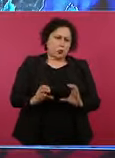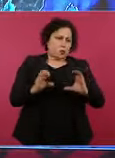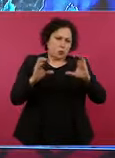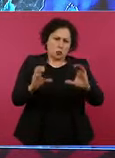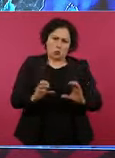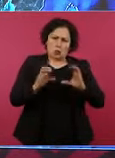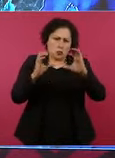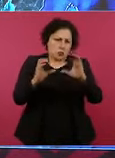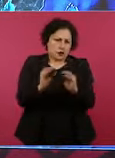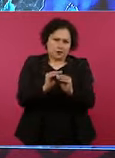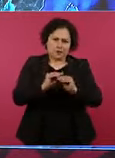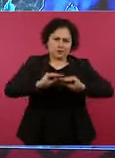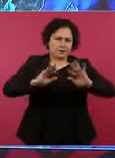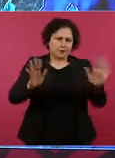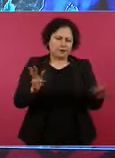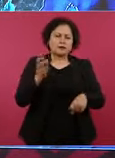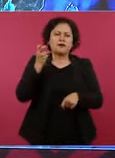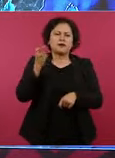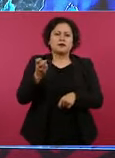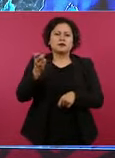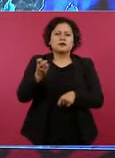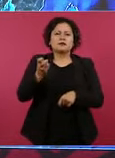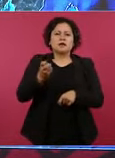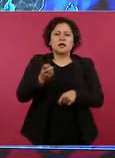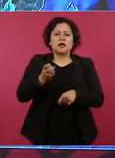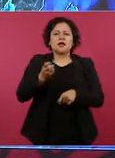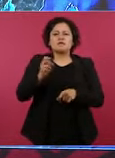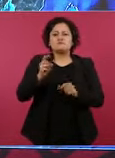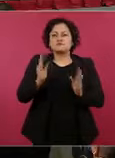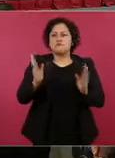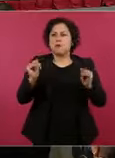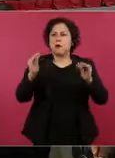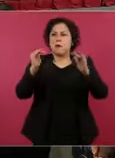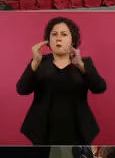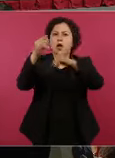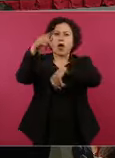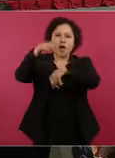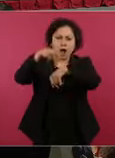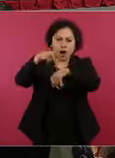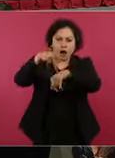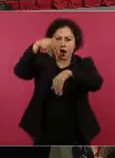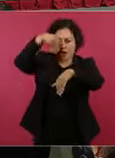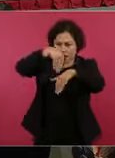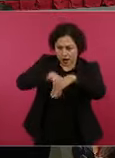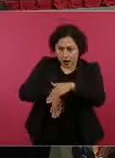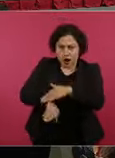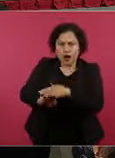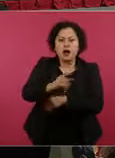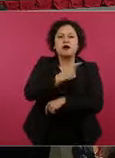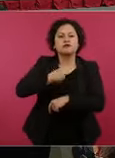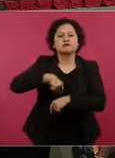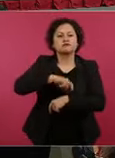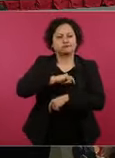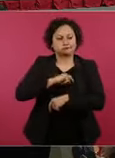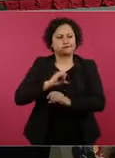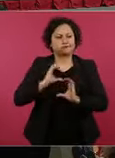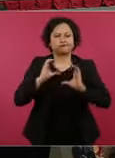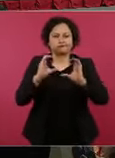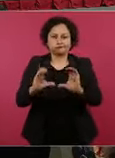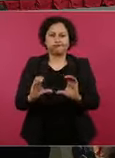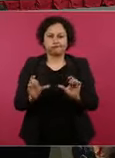entrada a la zona arqueológica. Entonces, esto lo vamos a inaugurar en